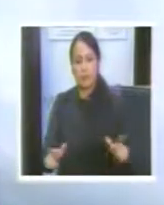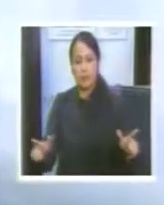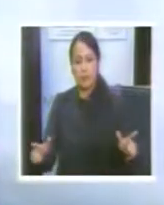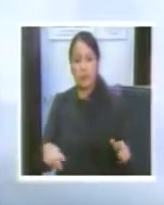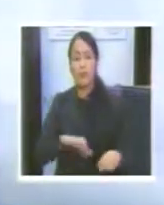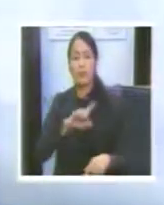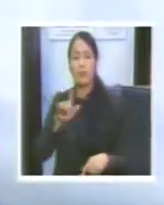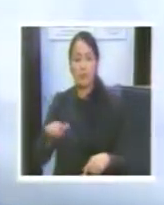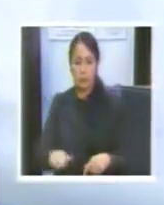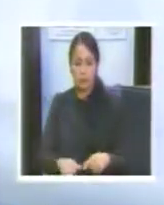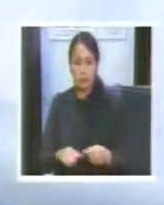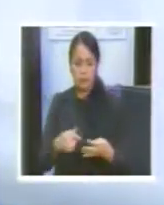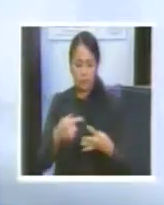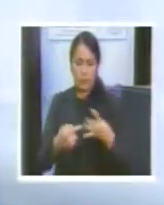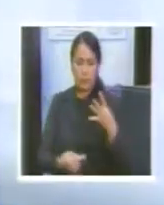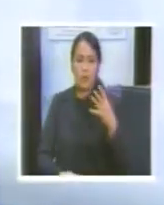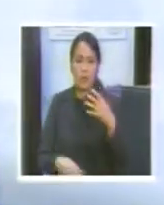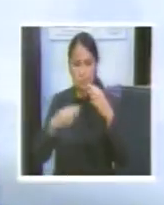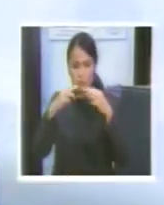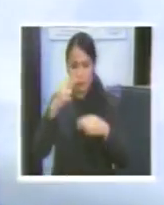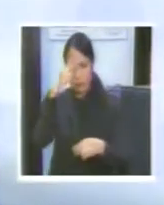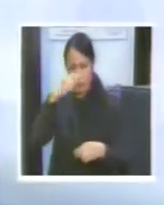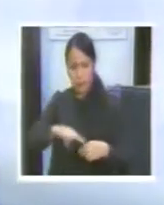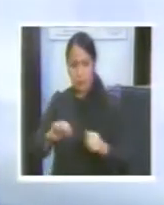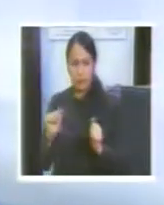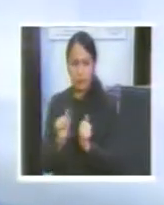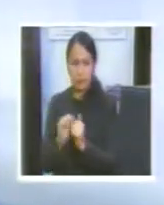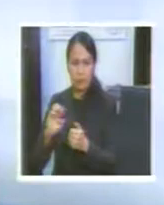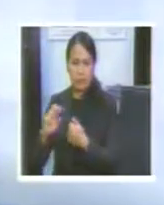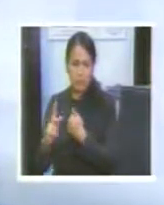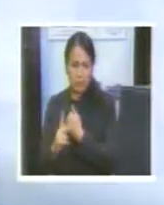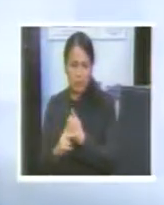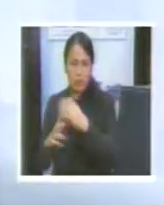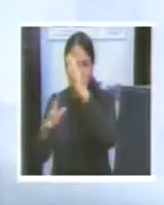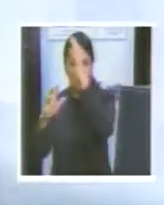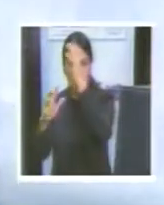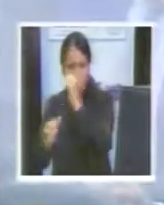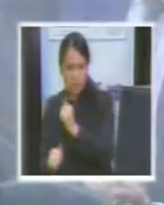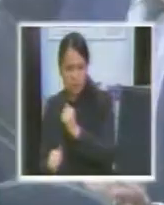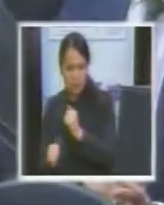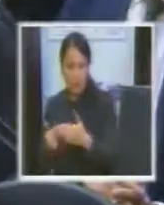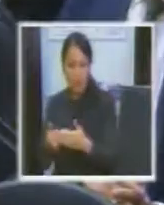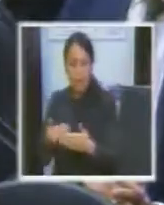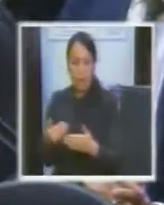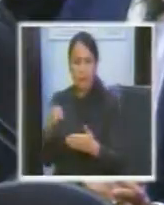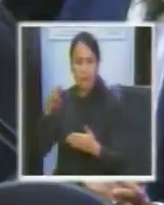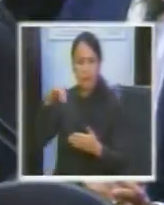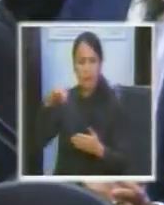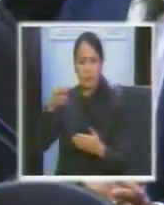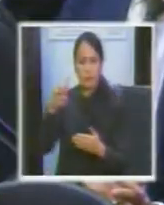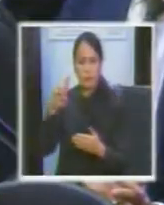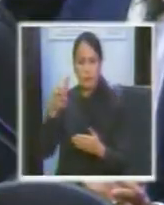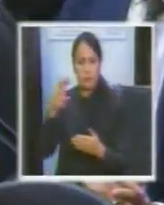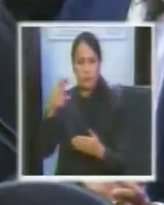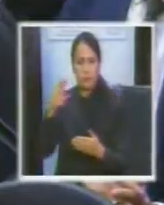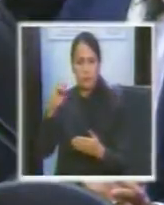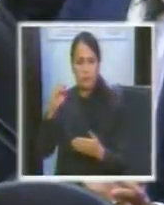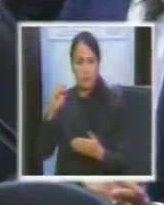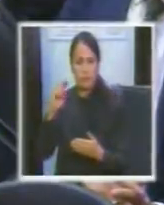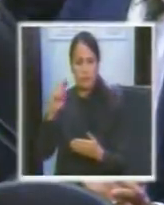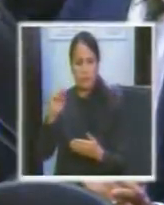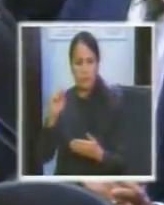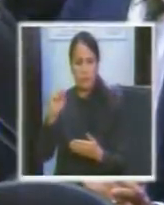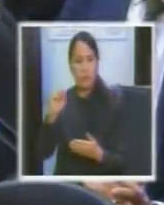el gobierno de México consiguió su acuerdo global con la Unión Europea antes que el Mercosur, a pesar de haber iniciado este